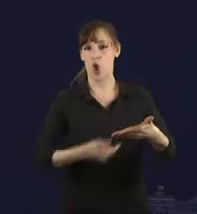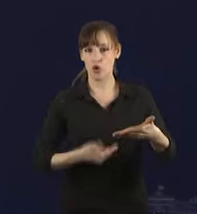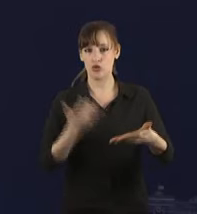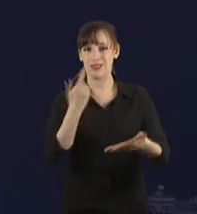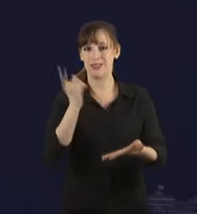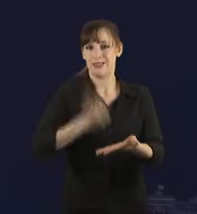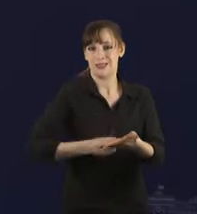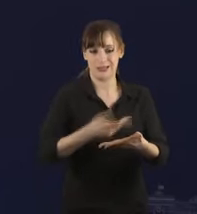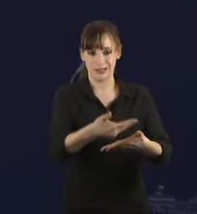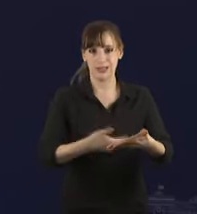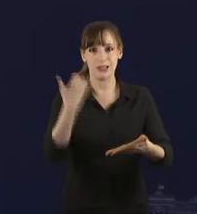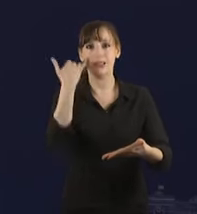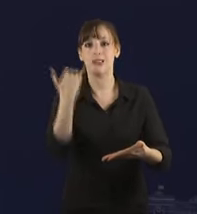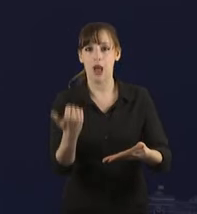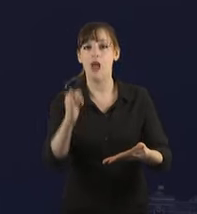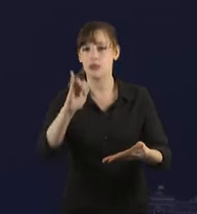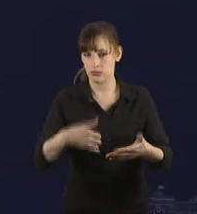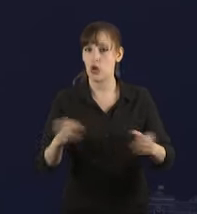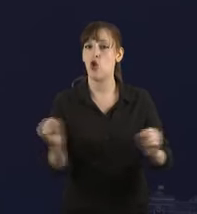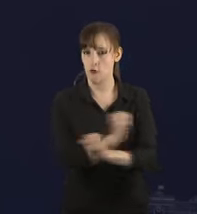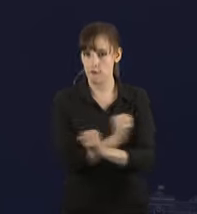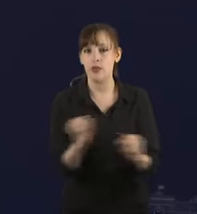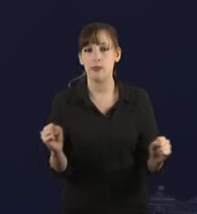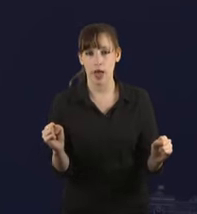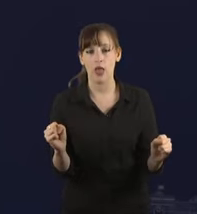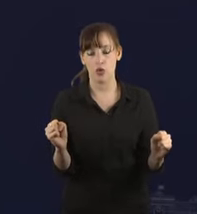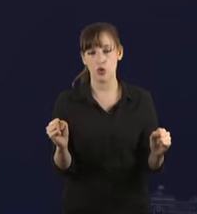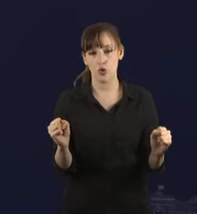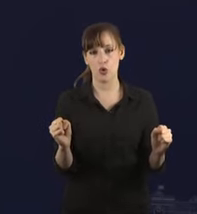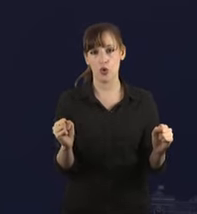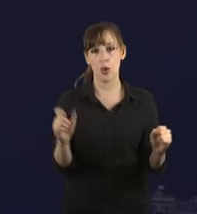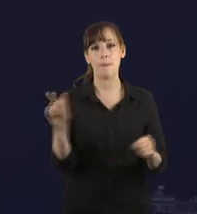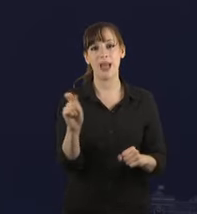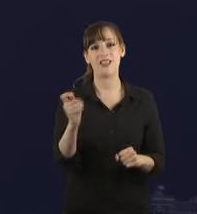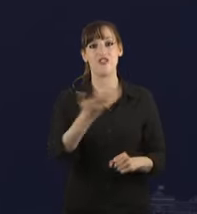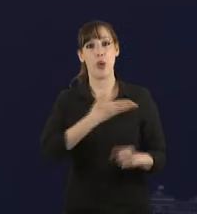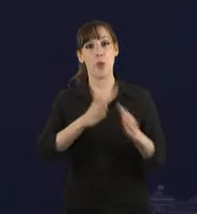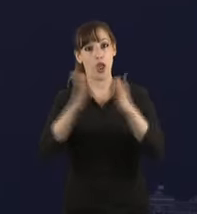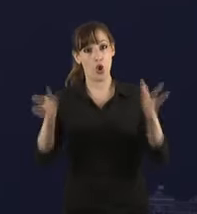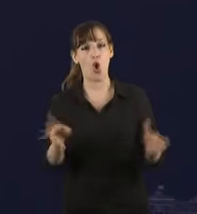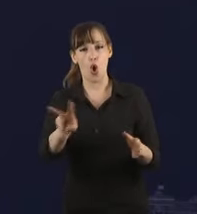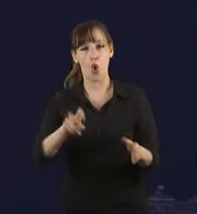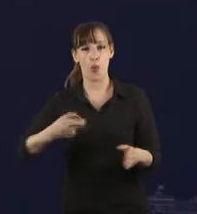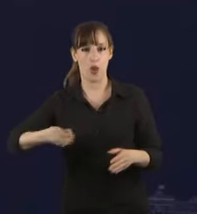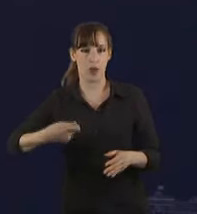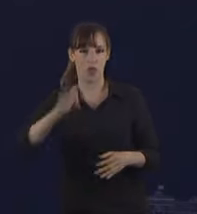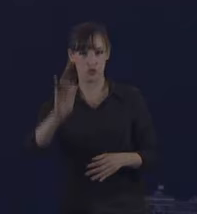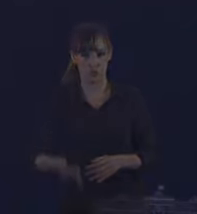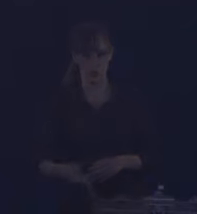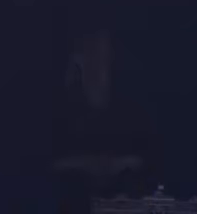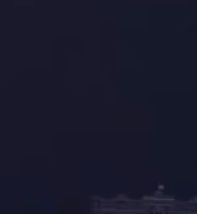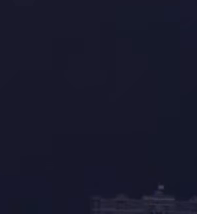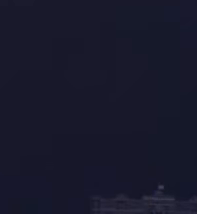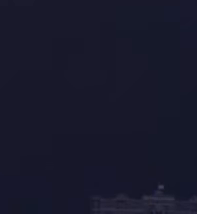confirmó el bono para el mes de que se cobrará durante el mes de febrero Gracias eh